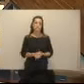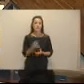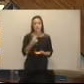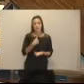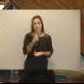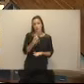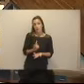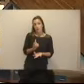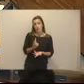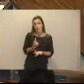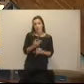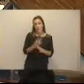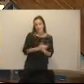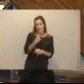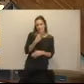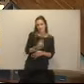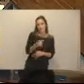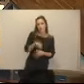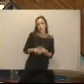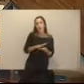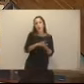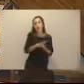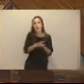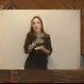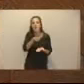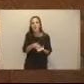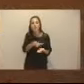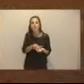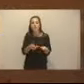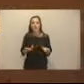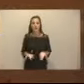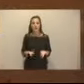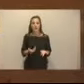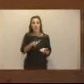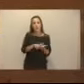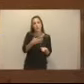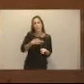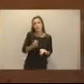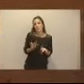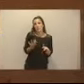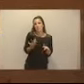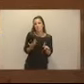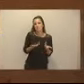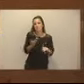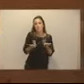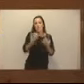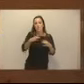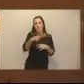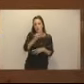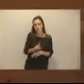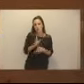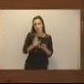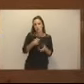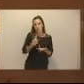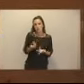dígolles de antemano que voulles falar nunha lingua que a lo mellor non lles resulta habitual, pero espero